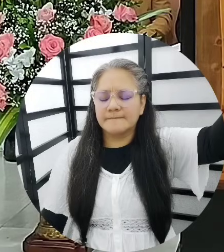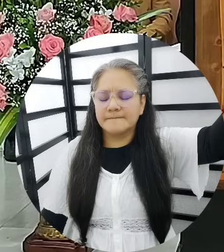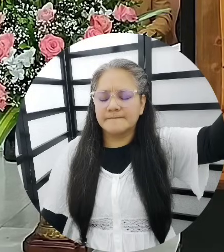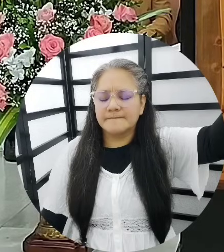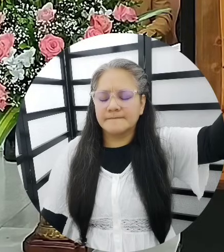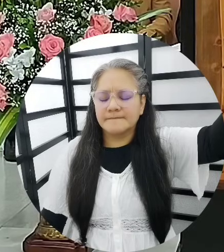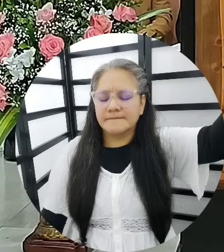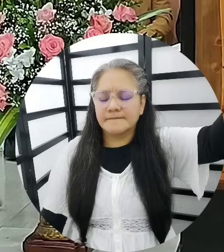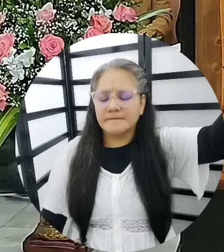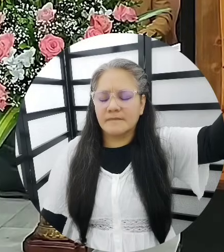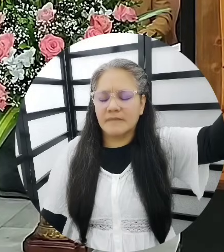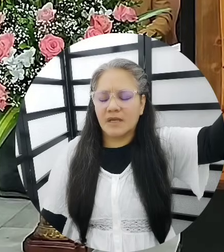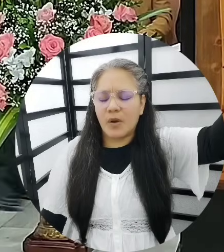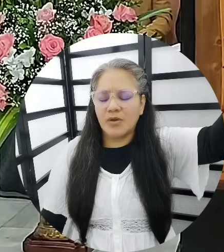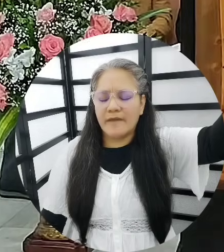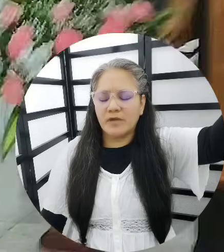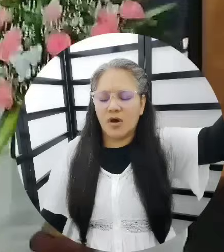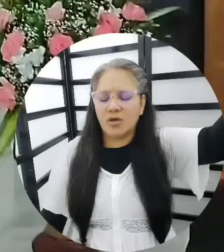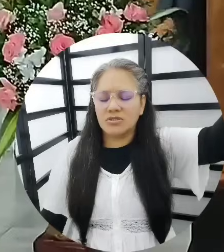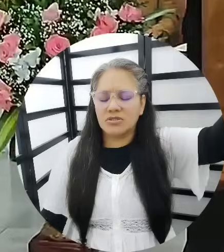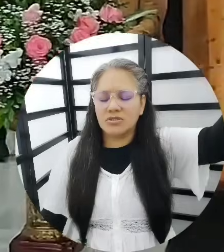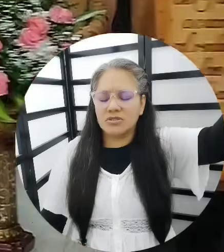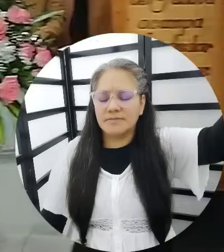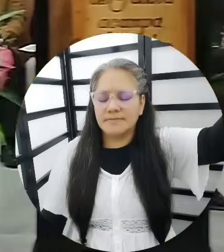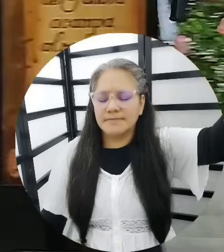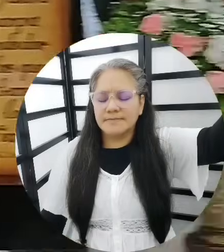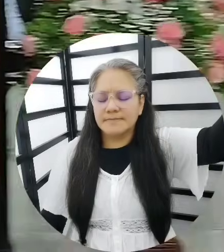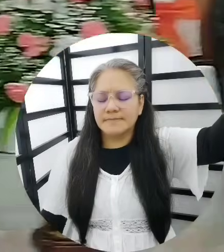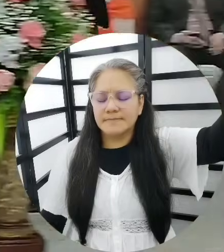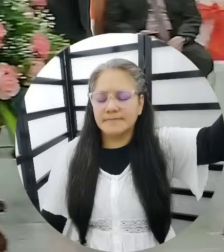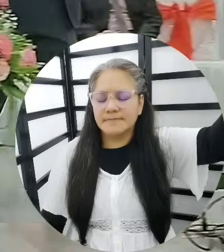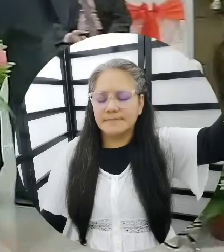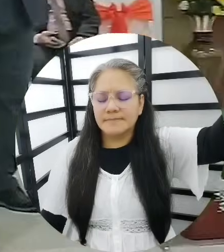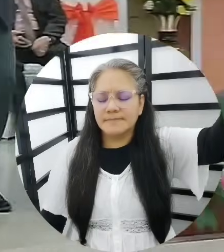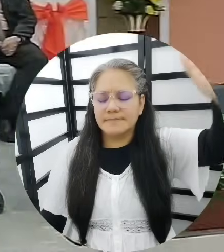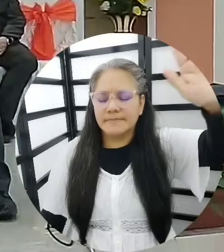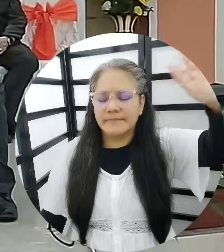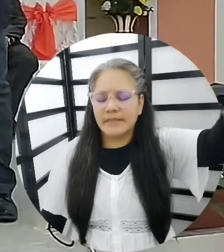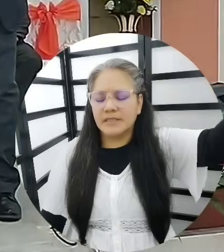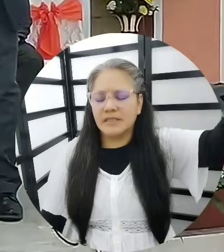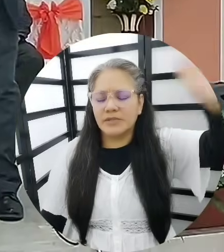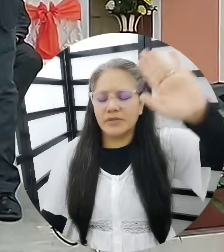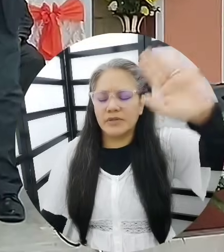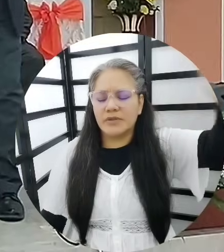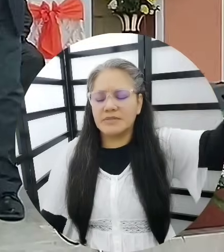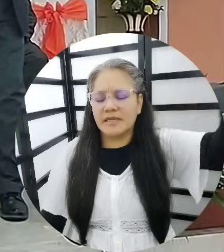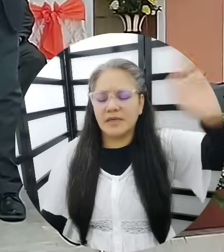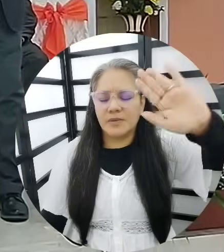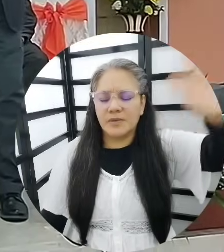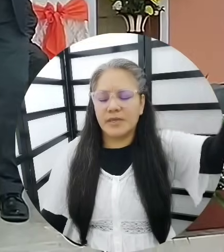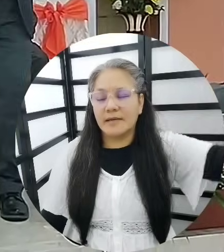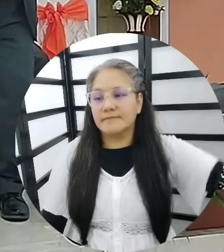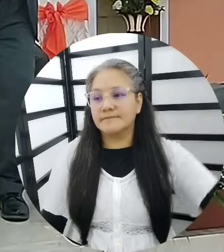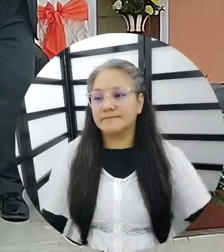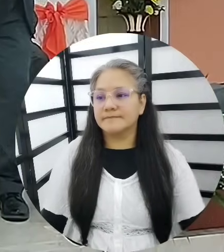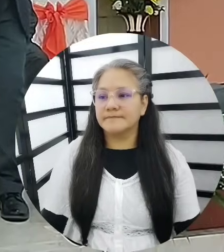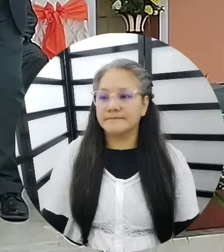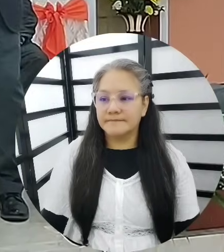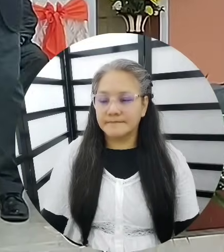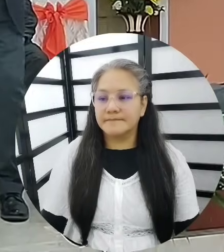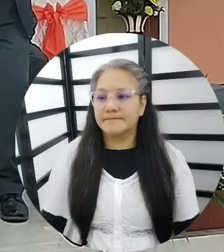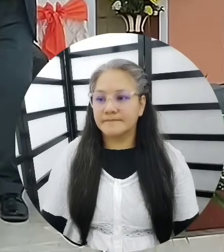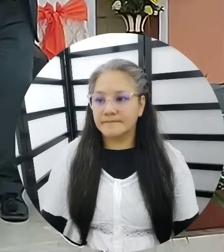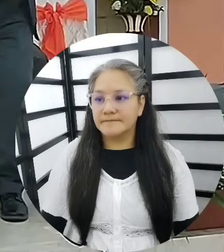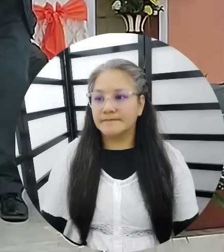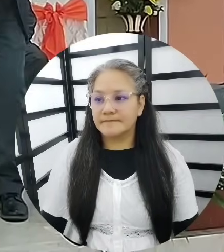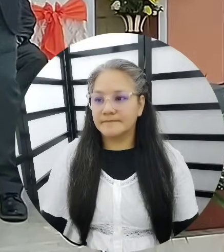está perdido, que no está engañado, aleluya, que está siguiendo a alguien que dice la verdad,